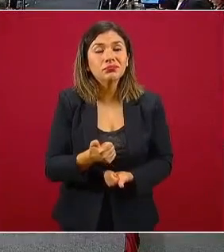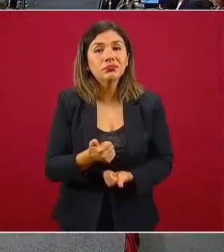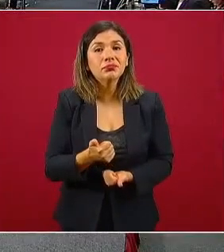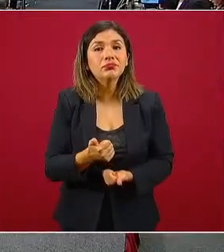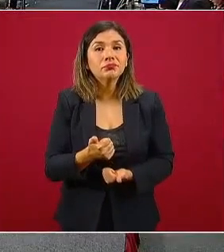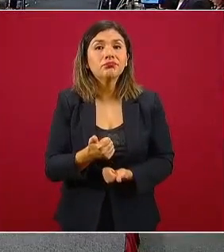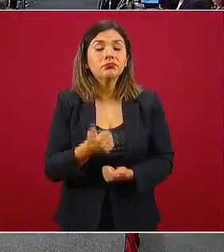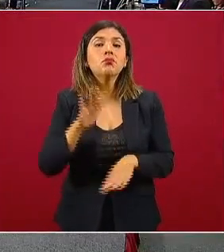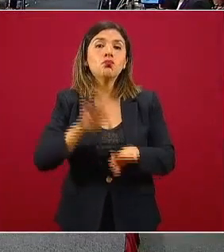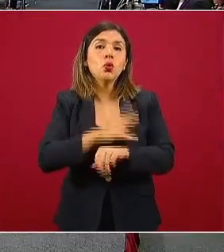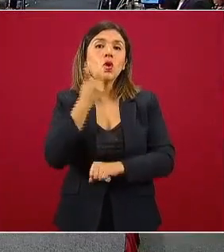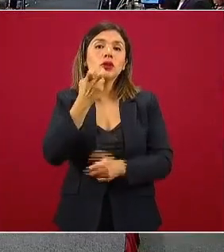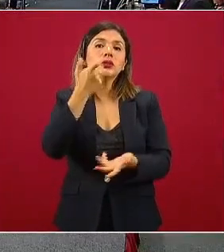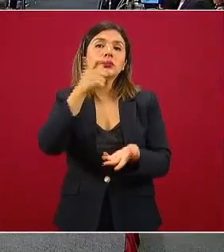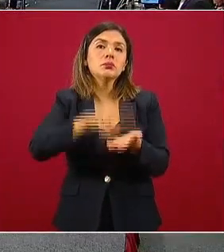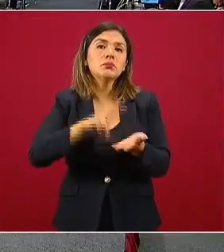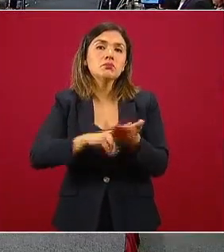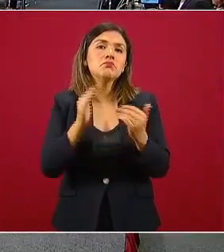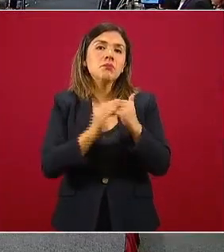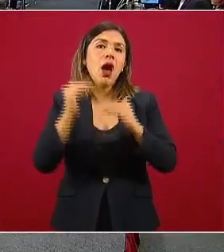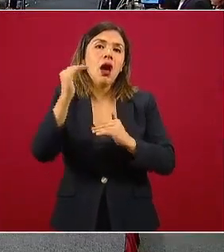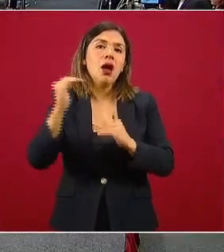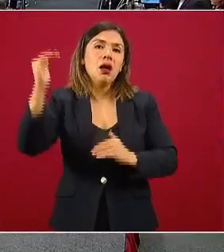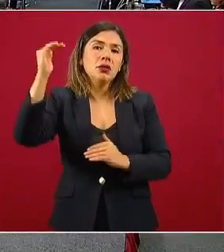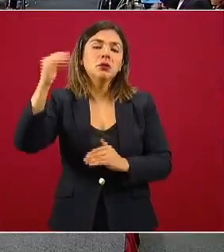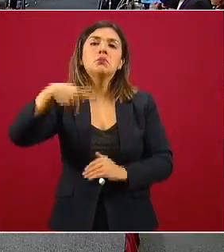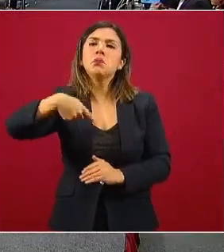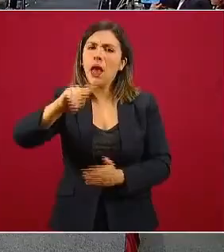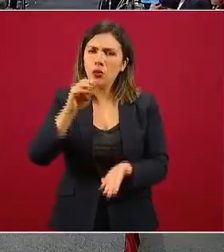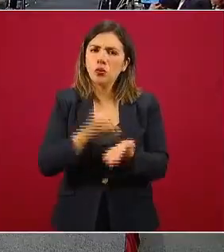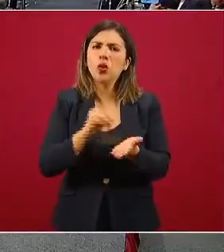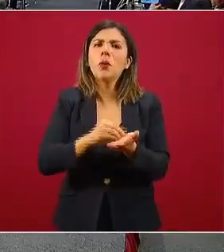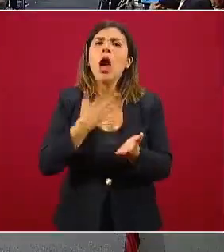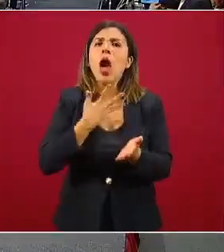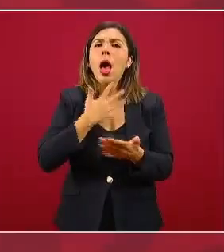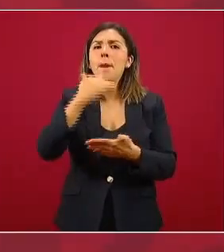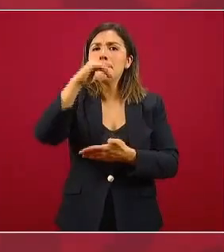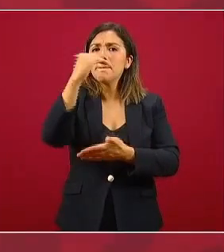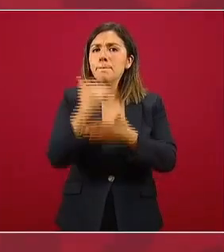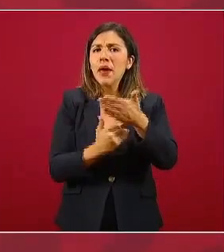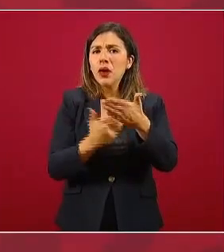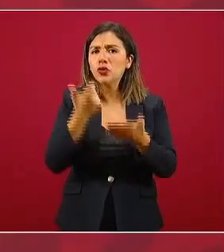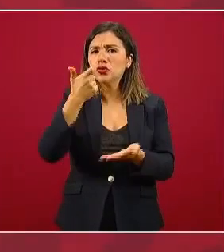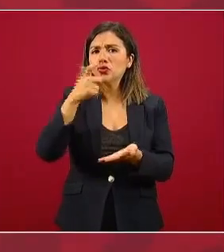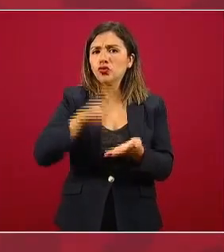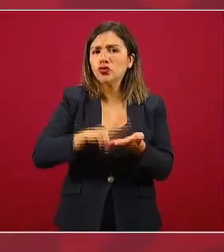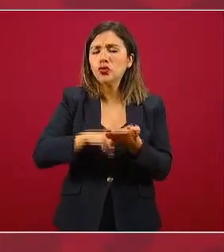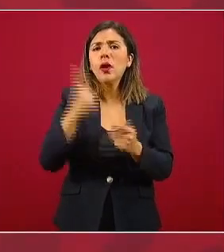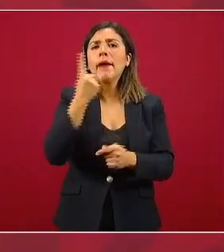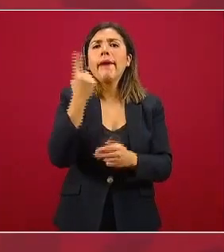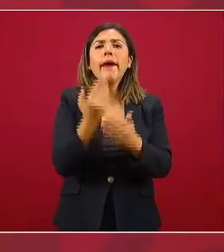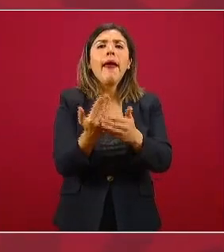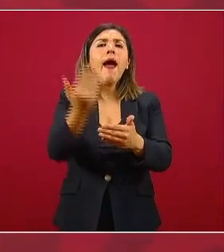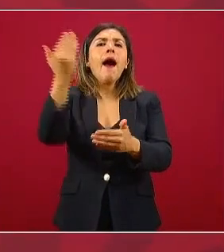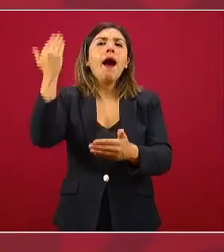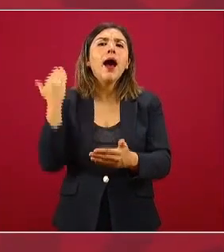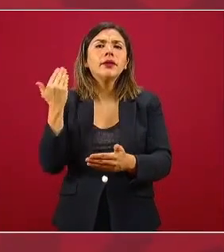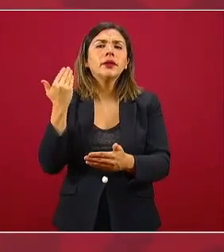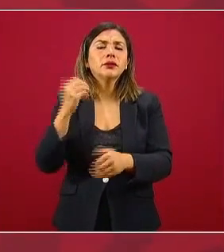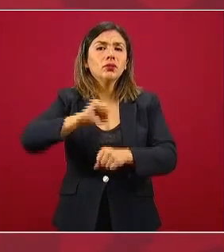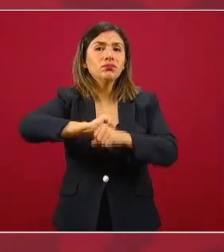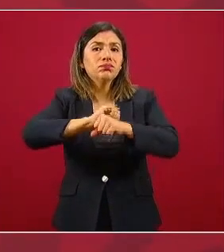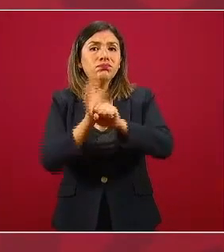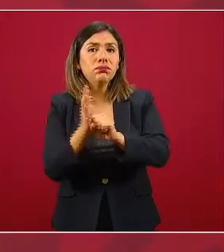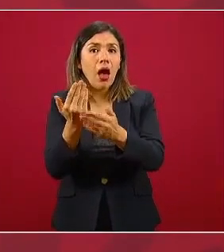Entonces por eso está subiendo. De todas maneras todavía está abajo de cómo estaba antes de la